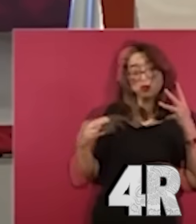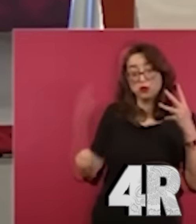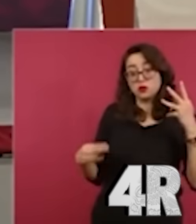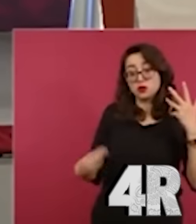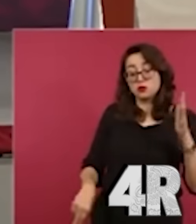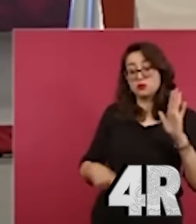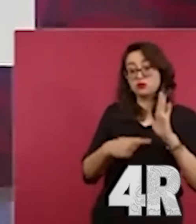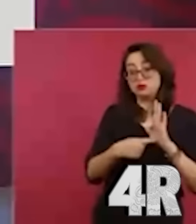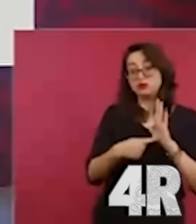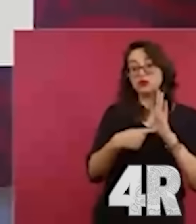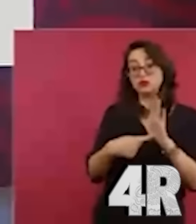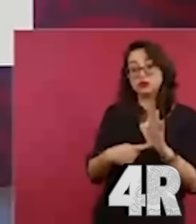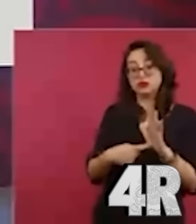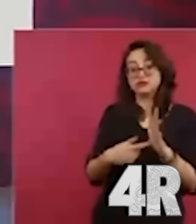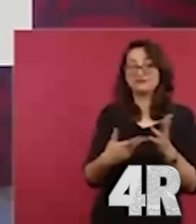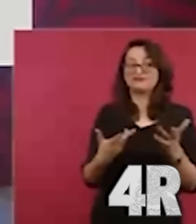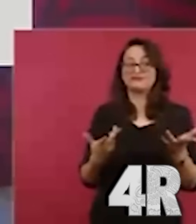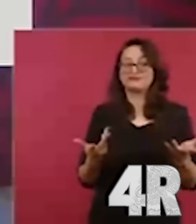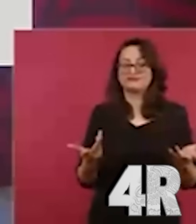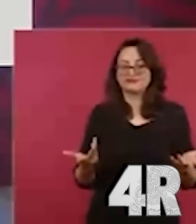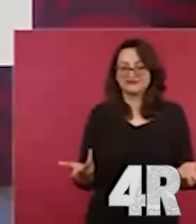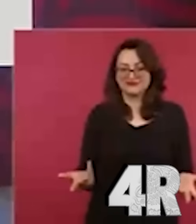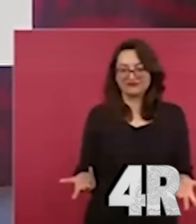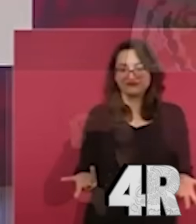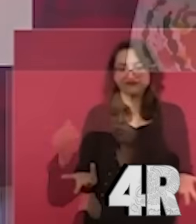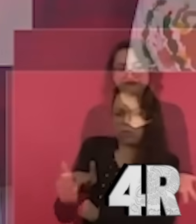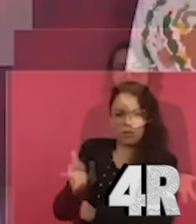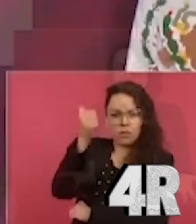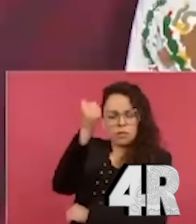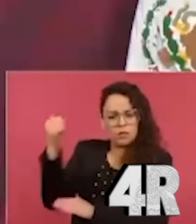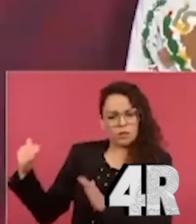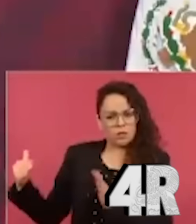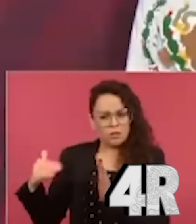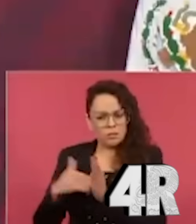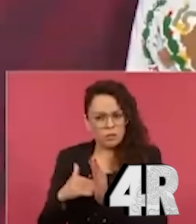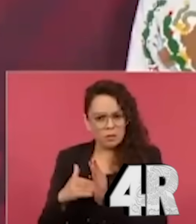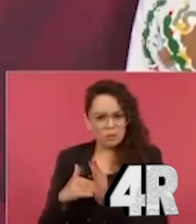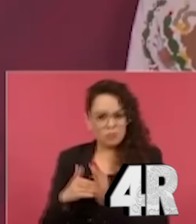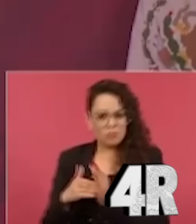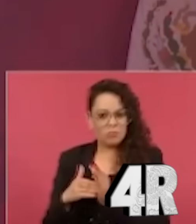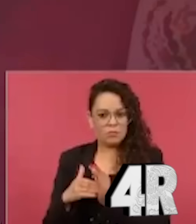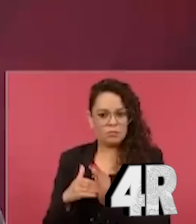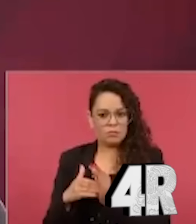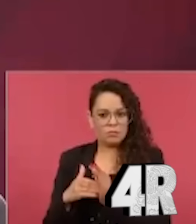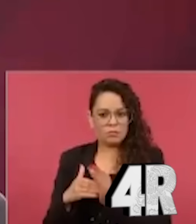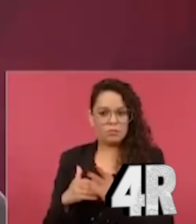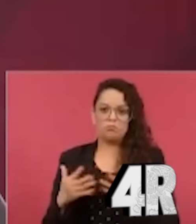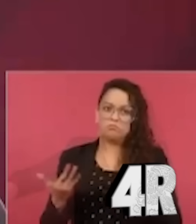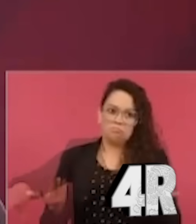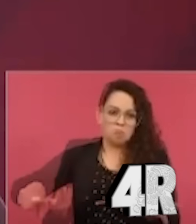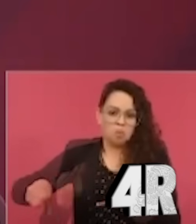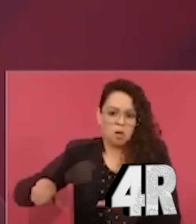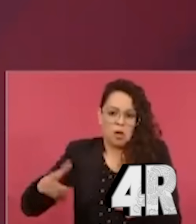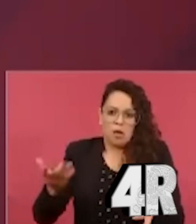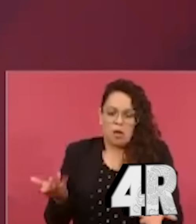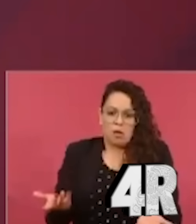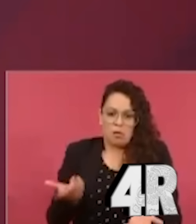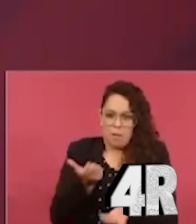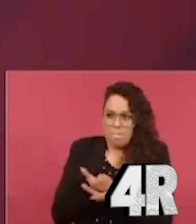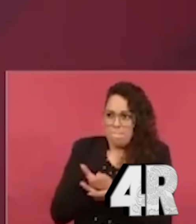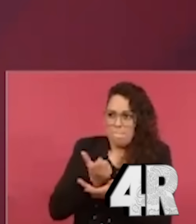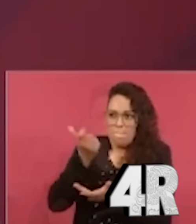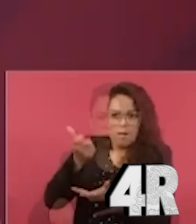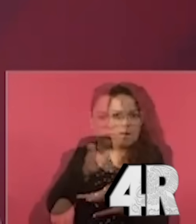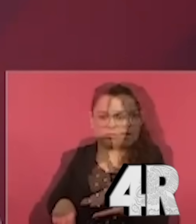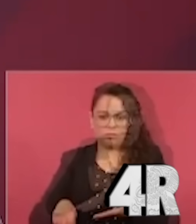beneficiados, van a entender el por qué tantos ataques. ¿Qué es lo que estamos planteando? ¿Vamos a comprarlos? No es